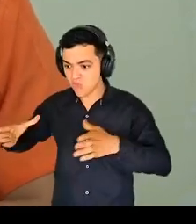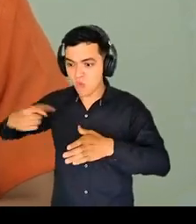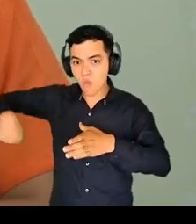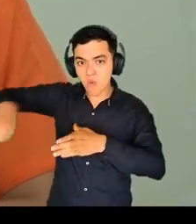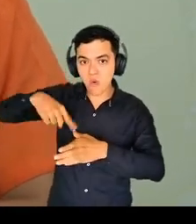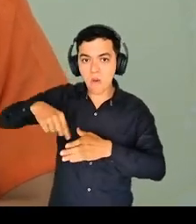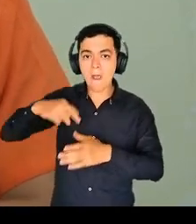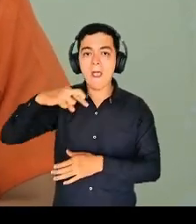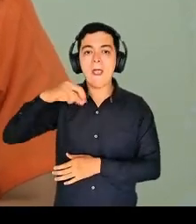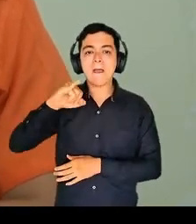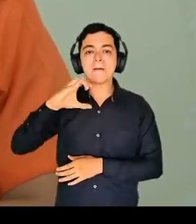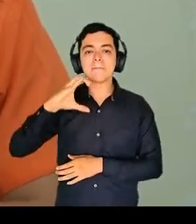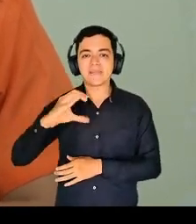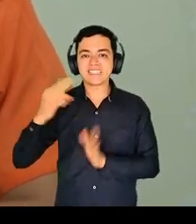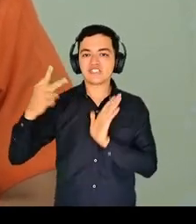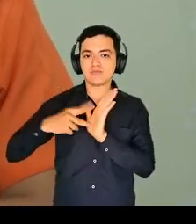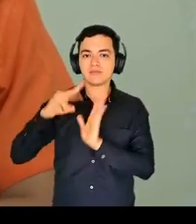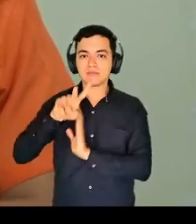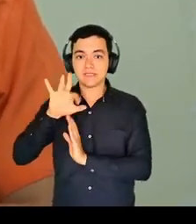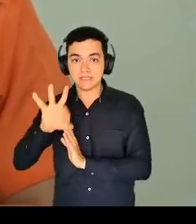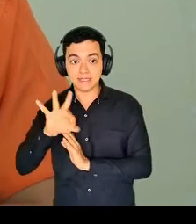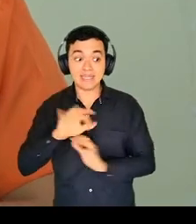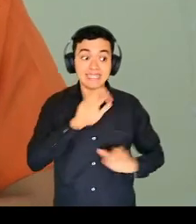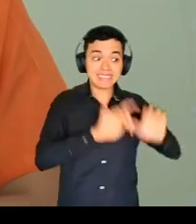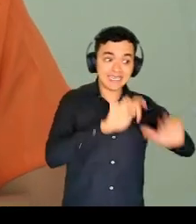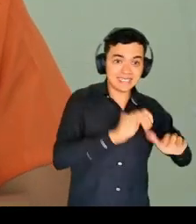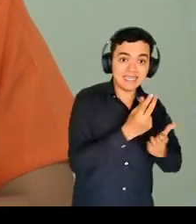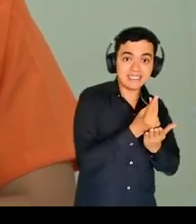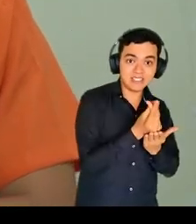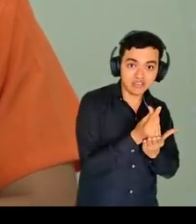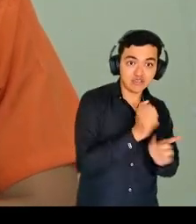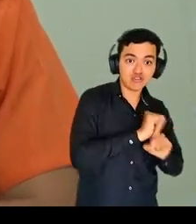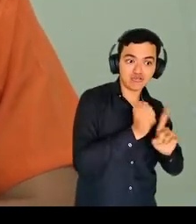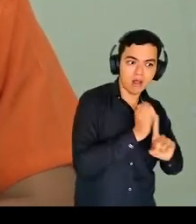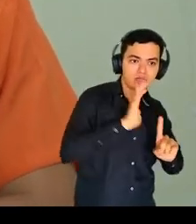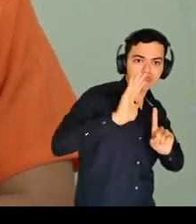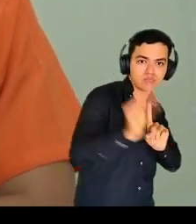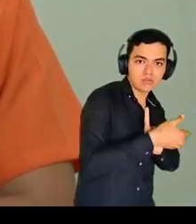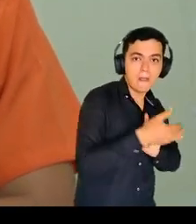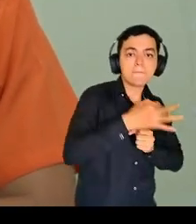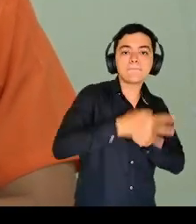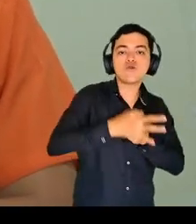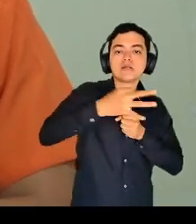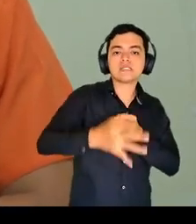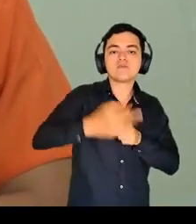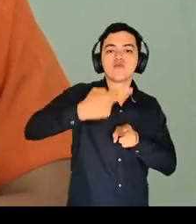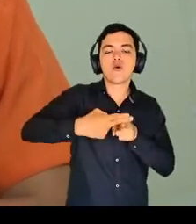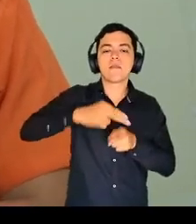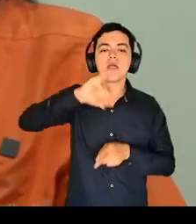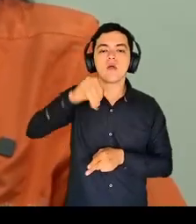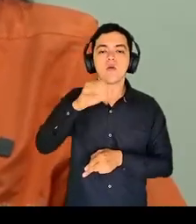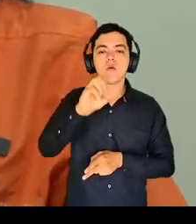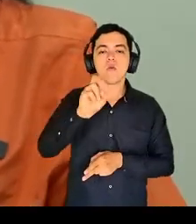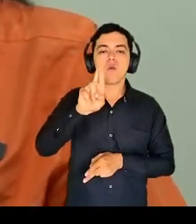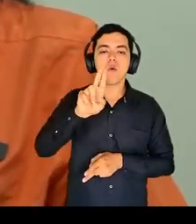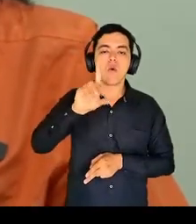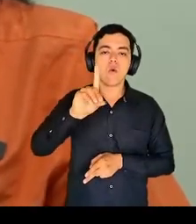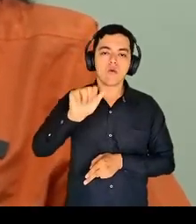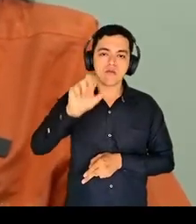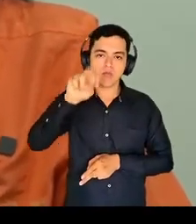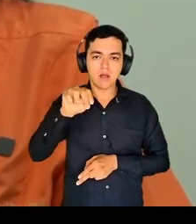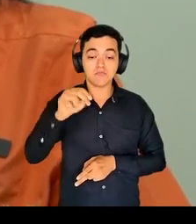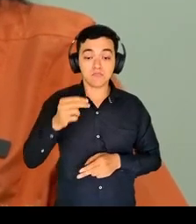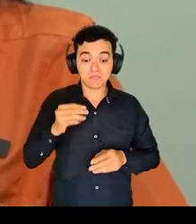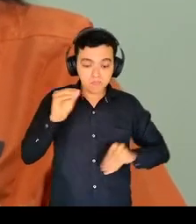PIC 2023, la Secretaría de Hacienda Municipal y Protección Social del municipio de Jordán, traemos a ustedes